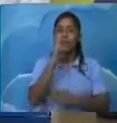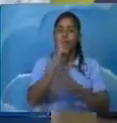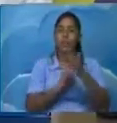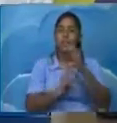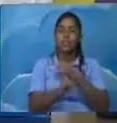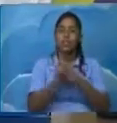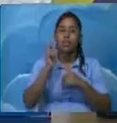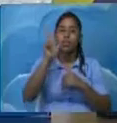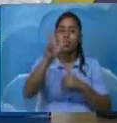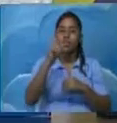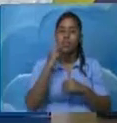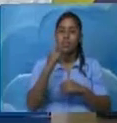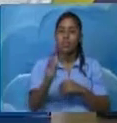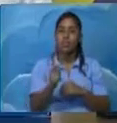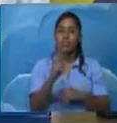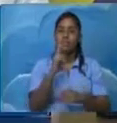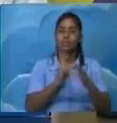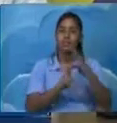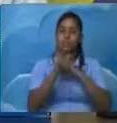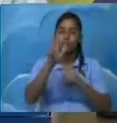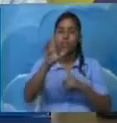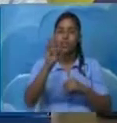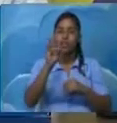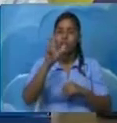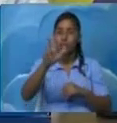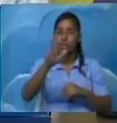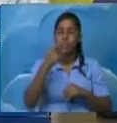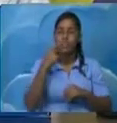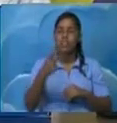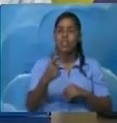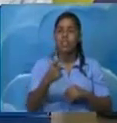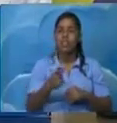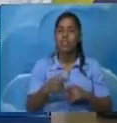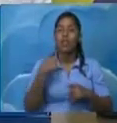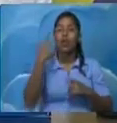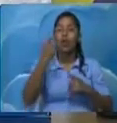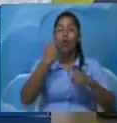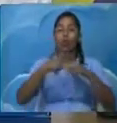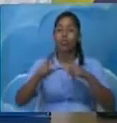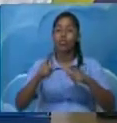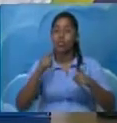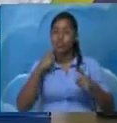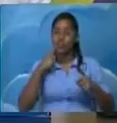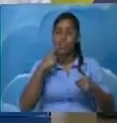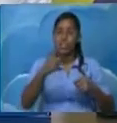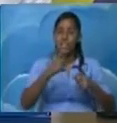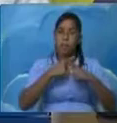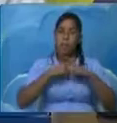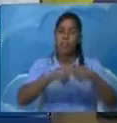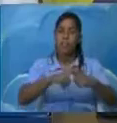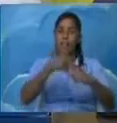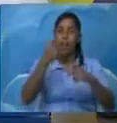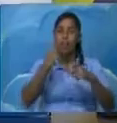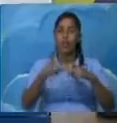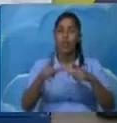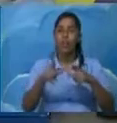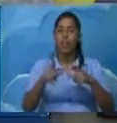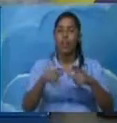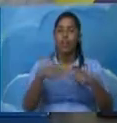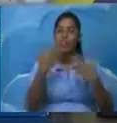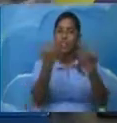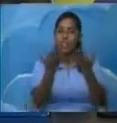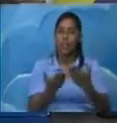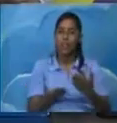Versículo 3, oigan esto. Del extranjero demandarás el reintegro. El